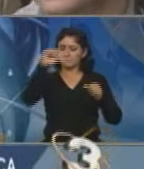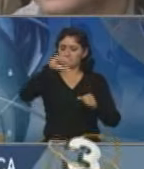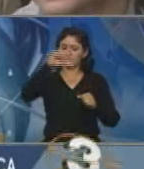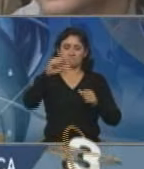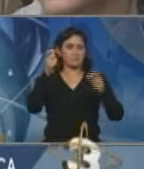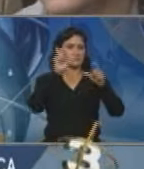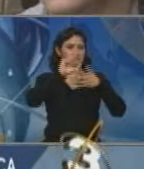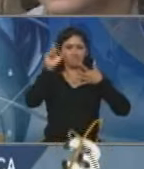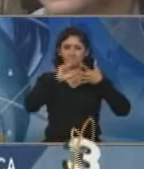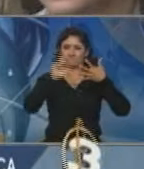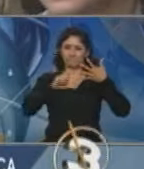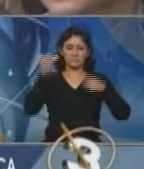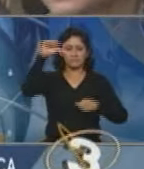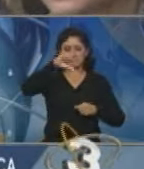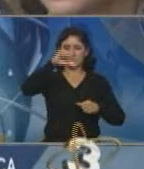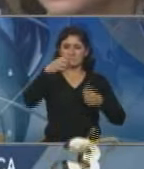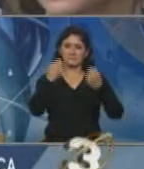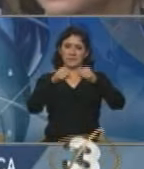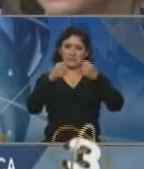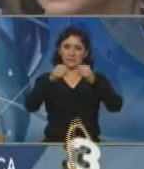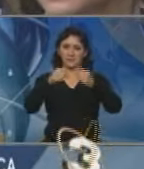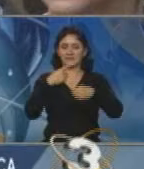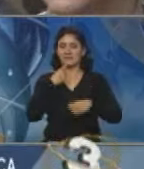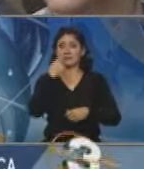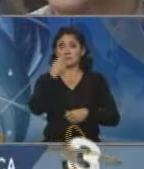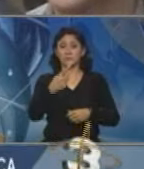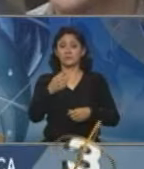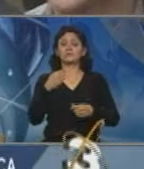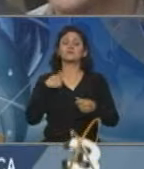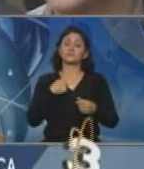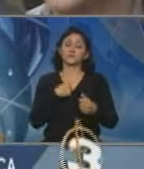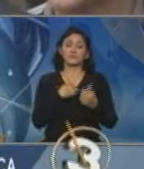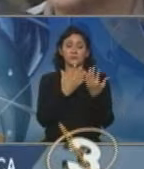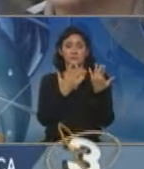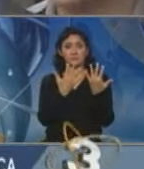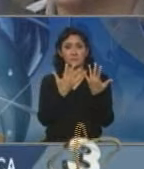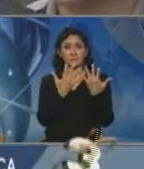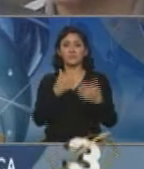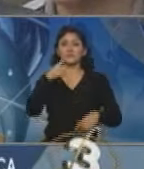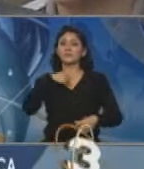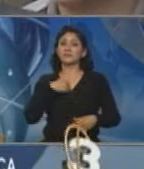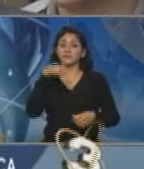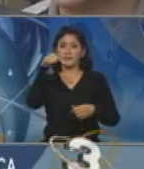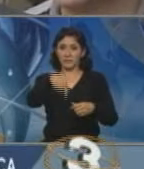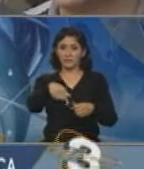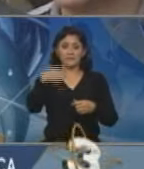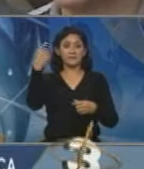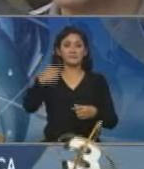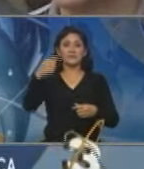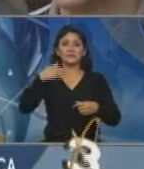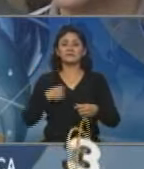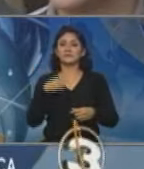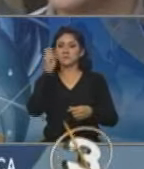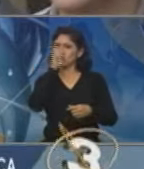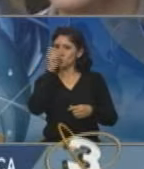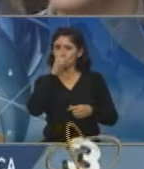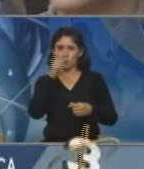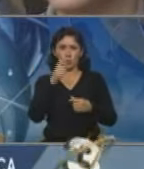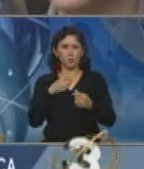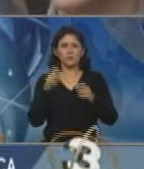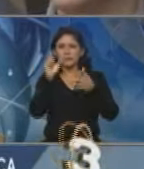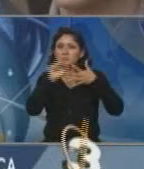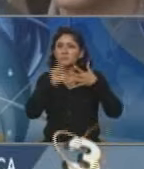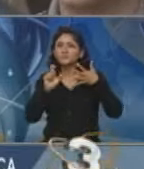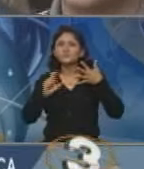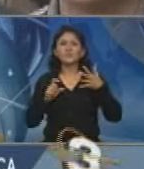comete instantáneamente. Así que yo espero que en esta ocasión no haya salvajada de